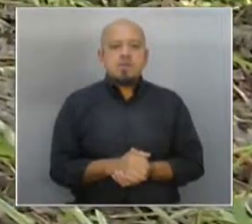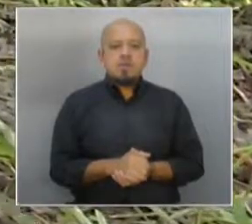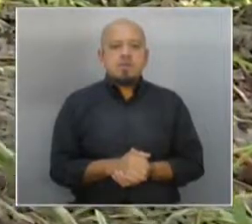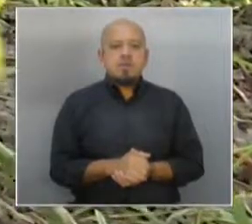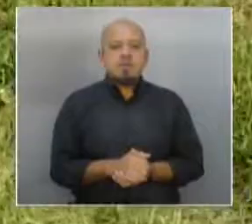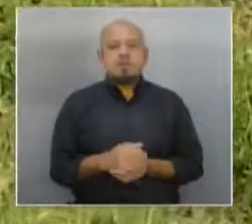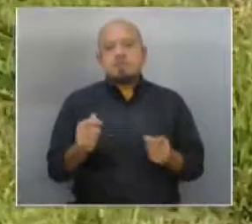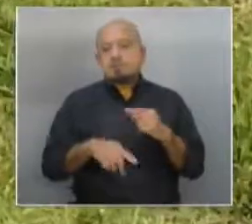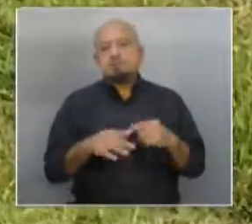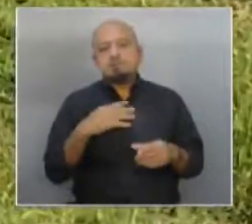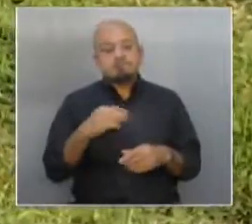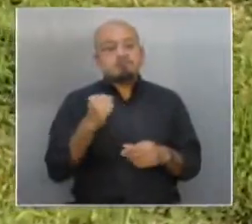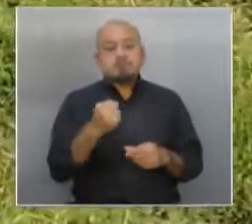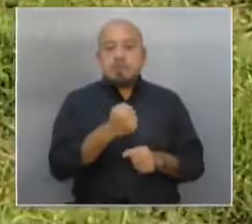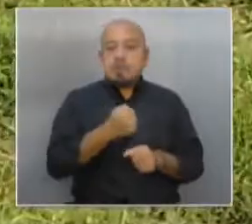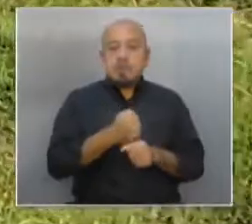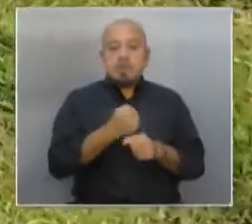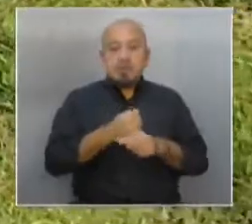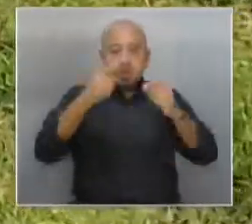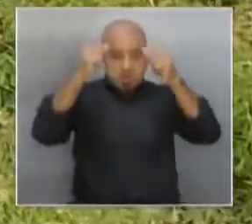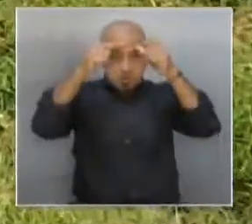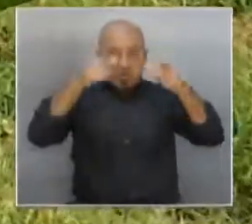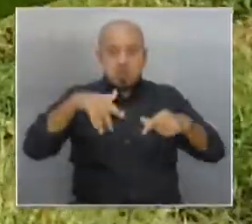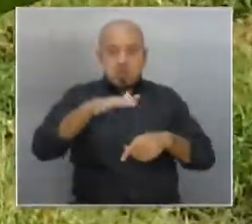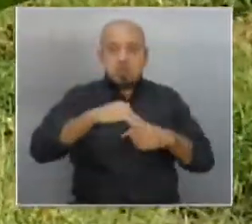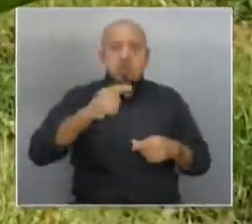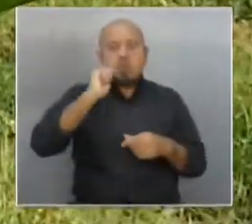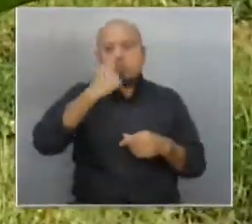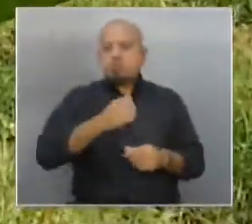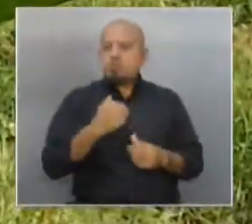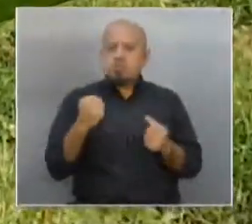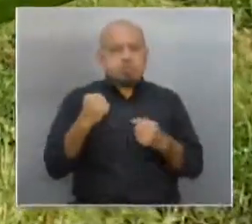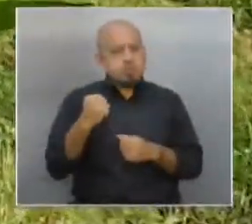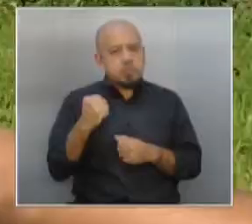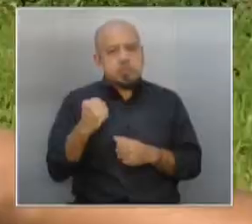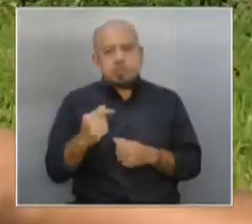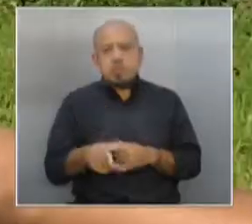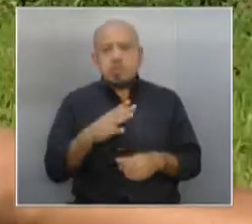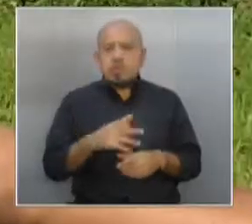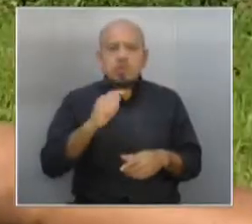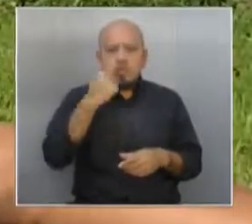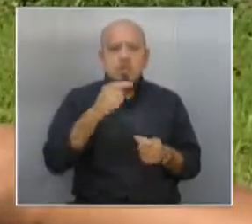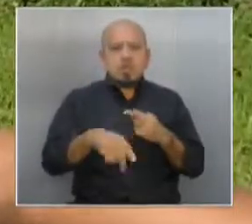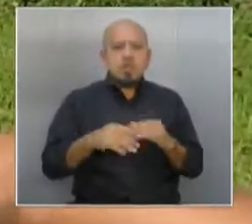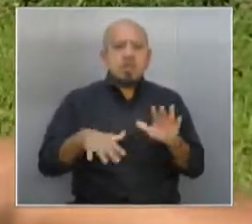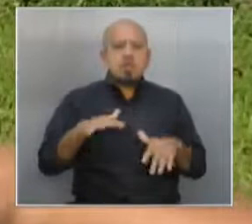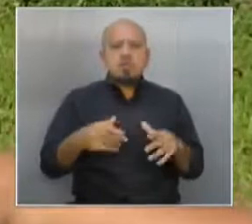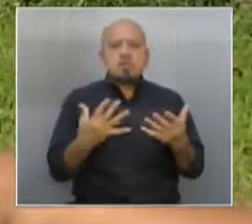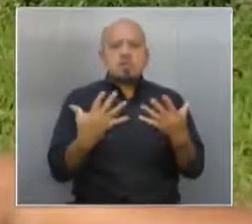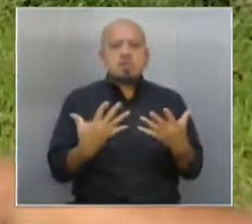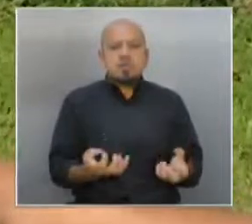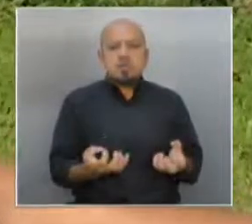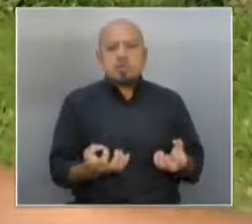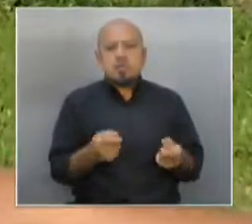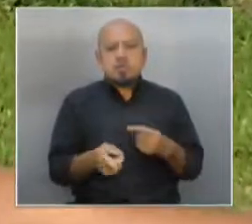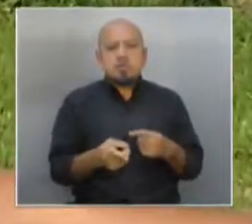Es muy duro, el trabajo de campo es duro, te tiene que gustar, si no es muy difícil. Se vienen secas,